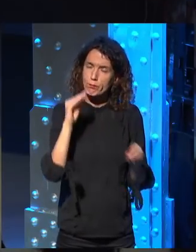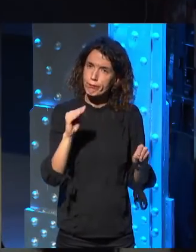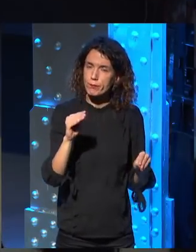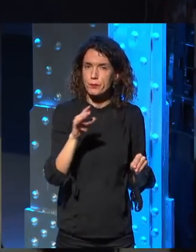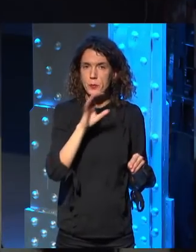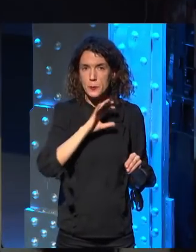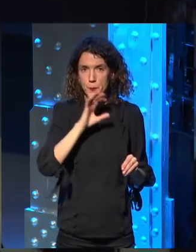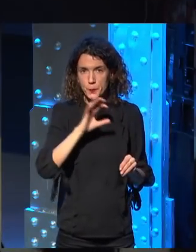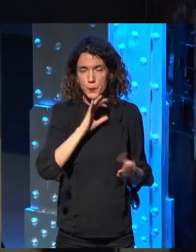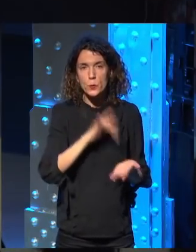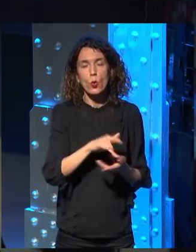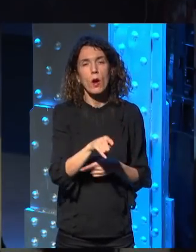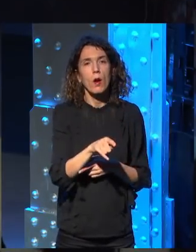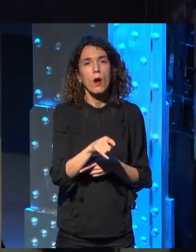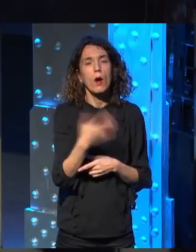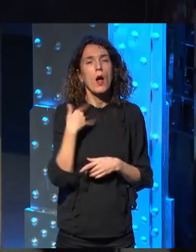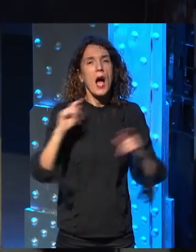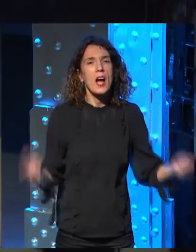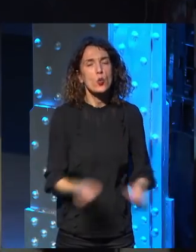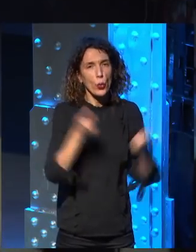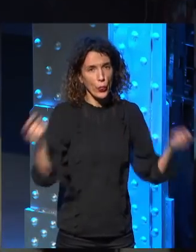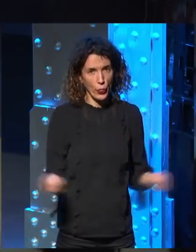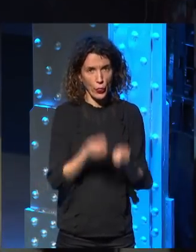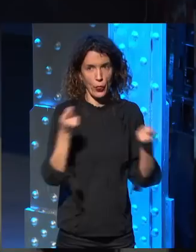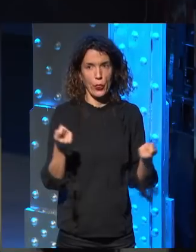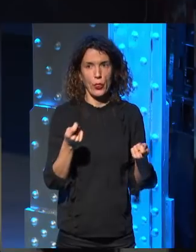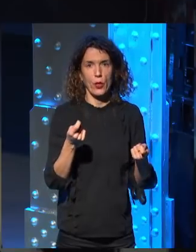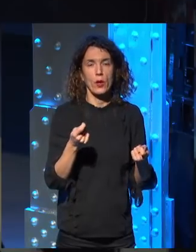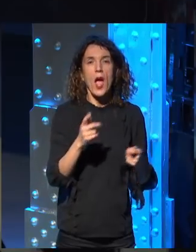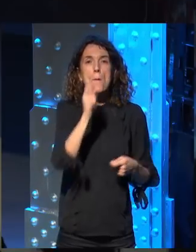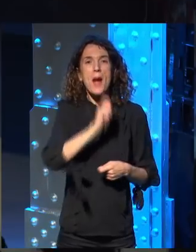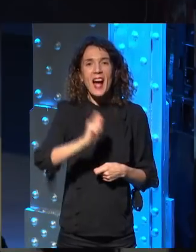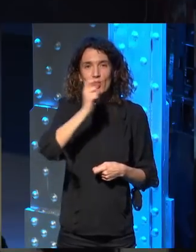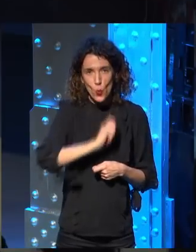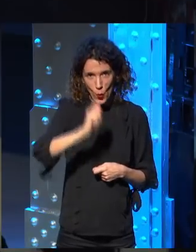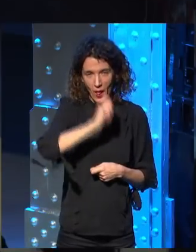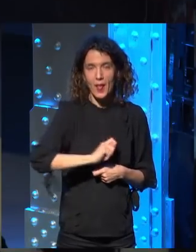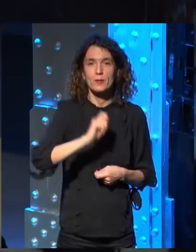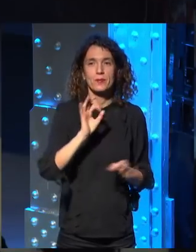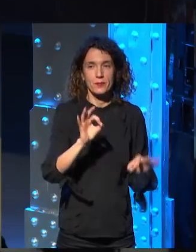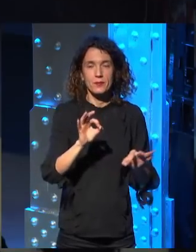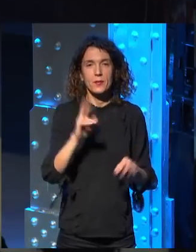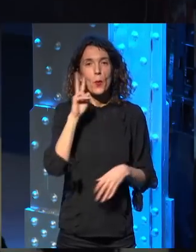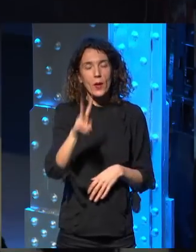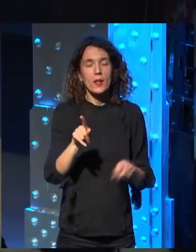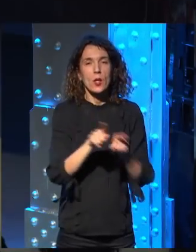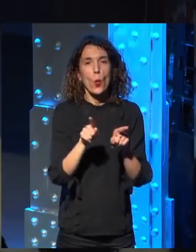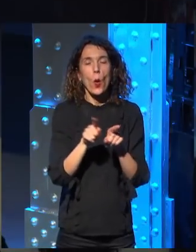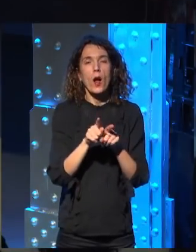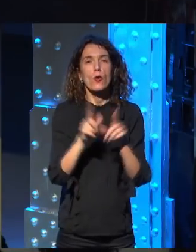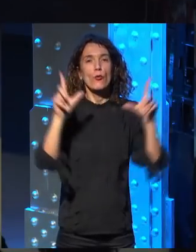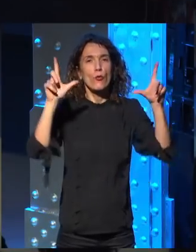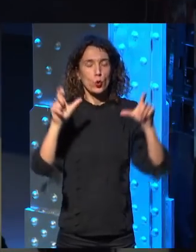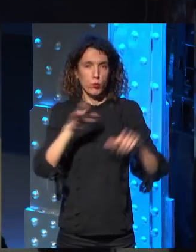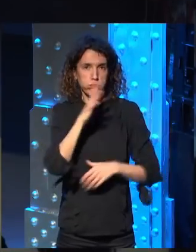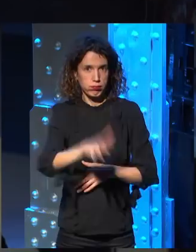la atención un anuncio que era de Magnum, de los helados Magnum, que se ve en una